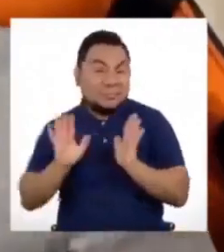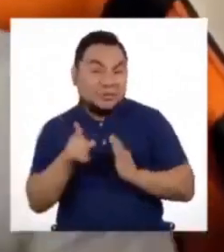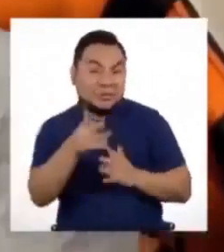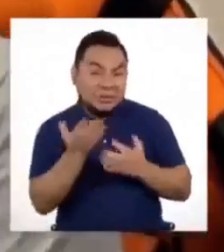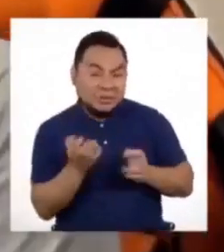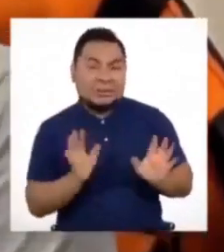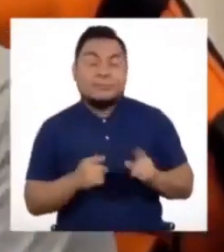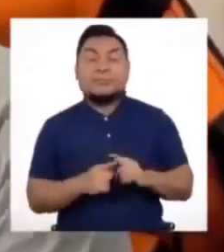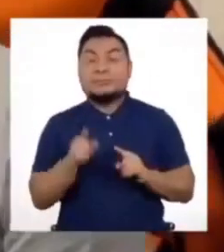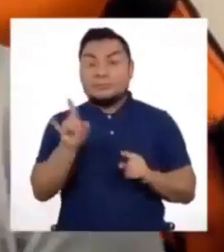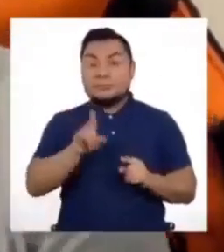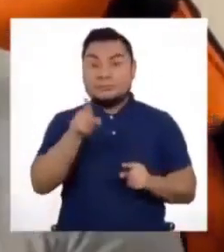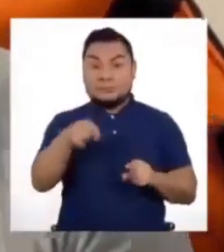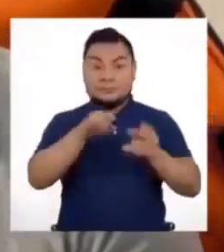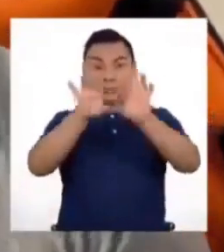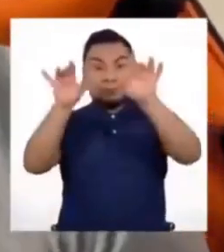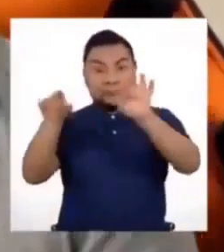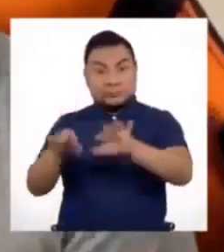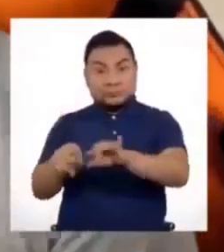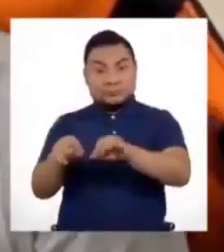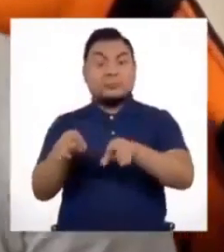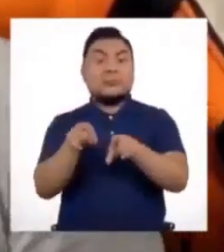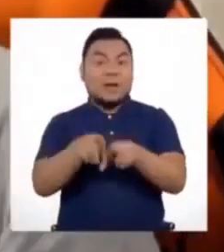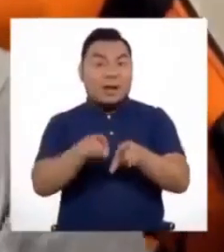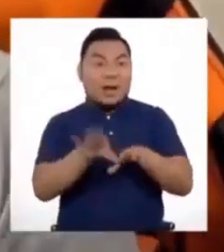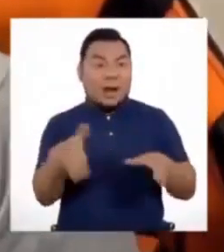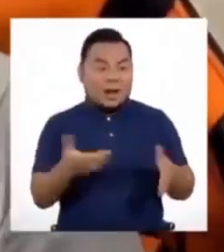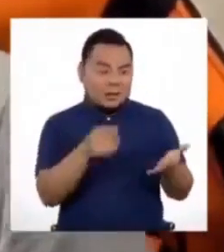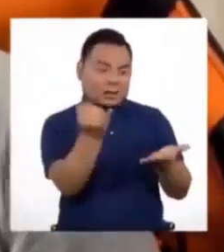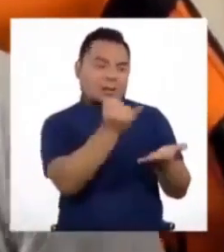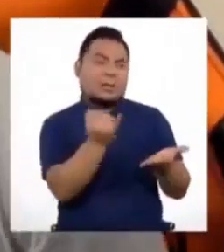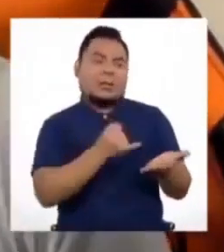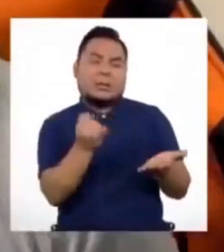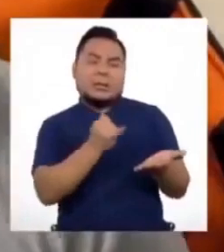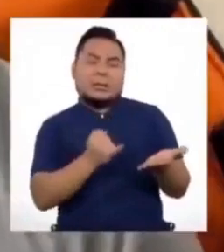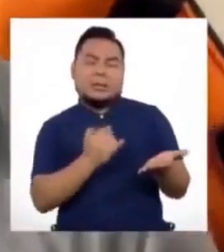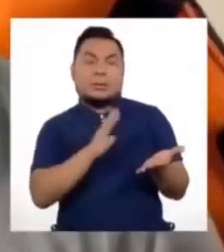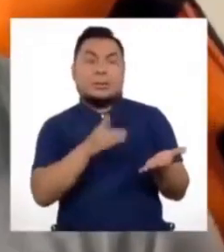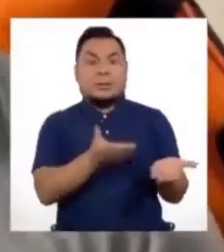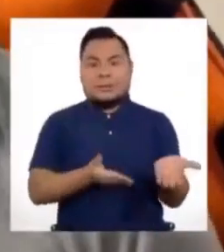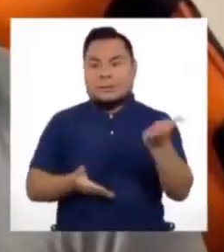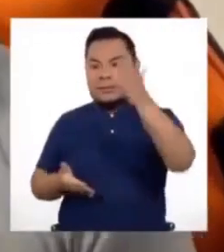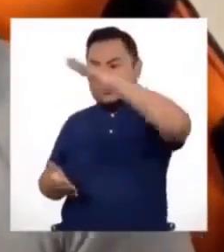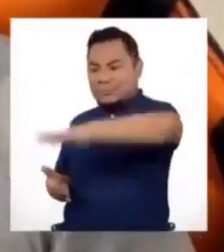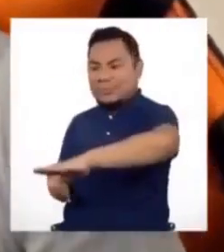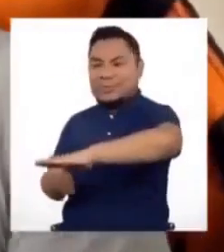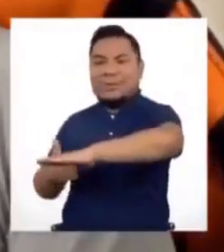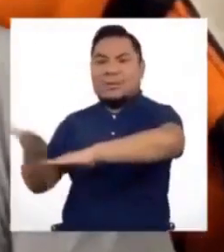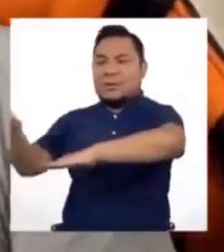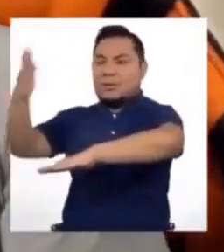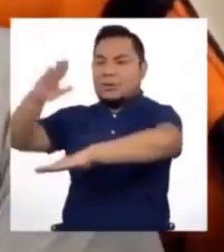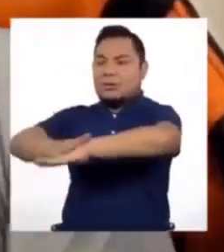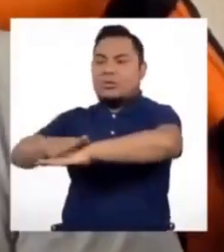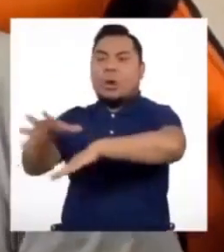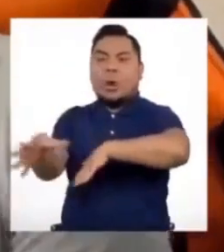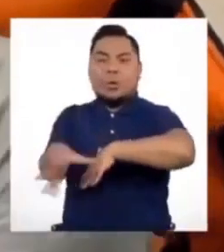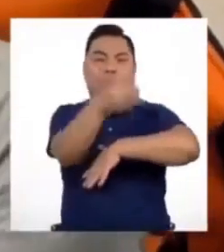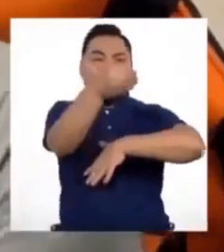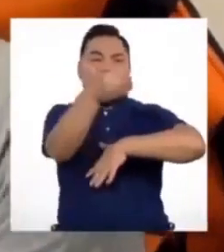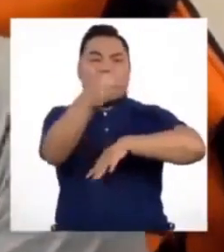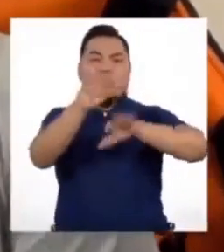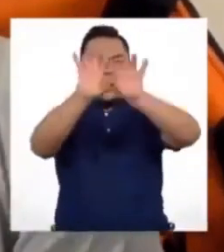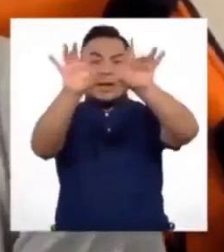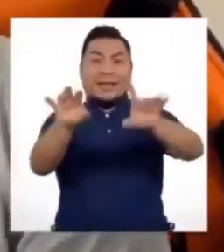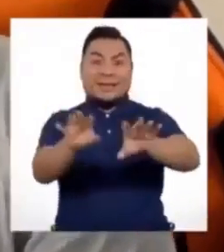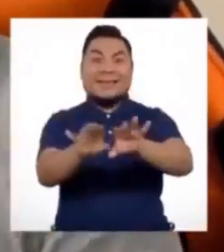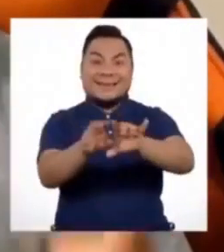de que pudieras usar una computadora, existen tableros en los que puedes dibujar en la pantalla y usar programas que se